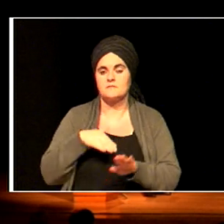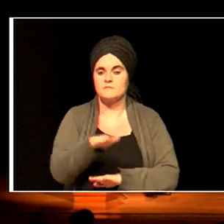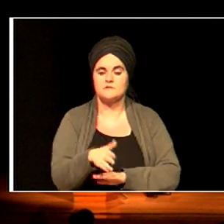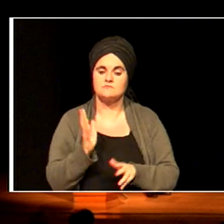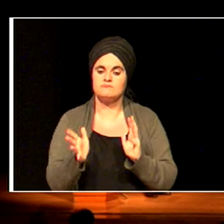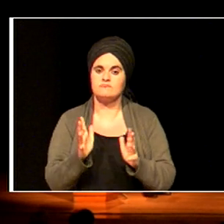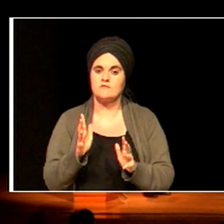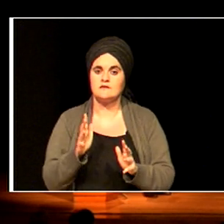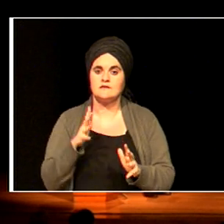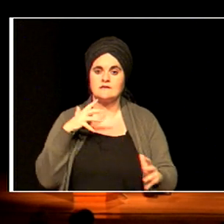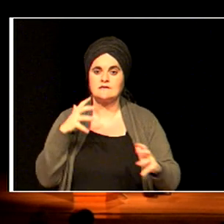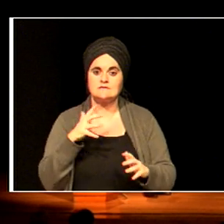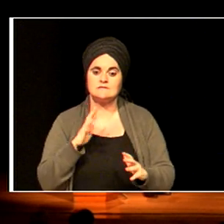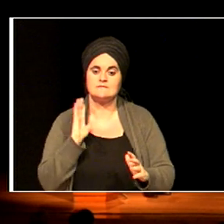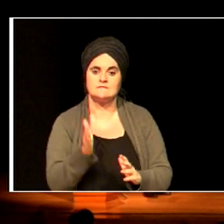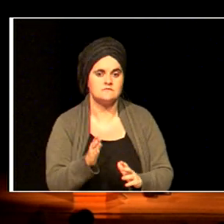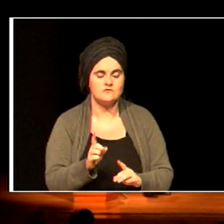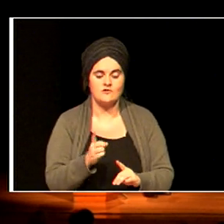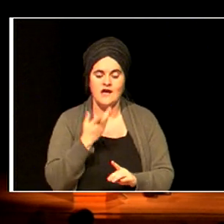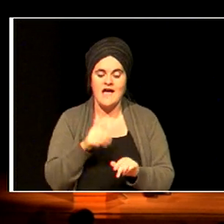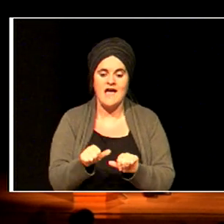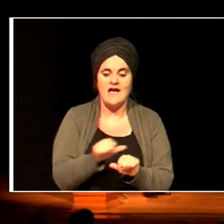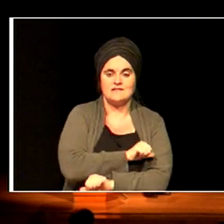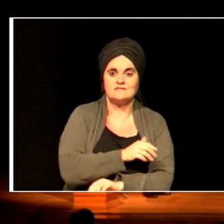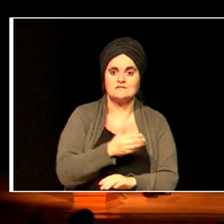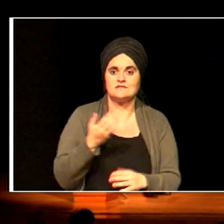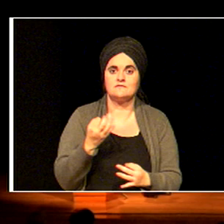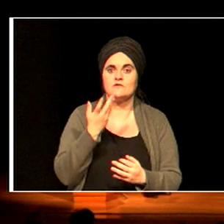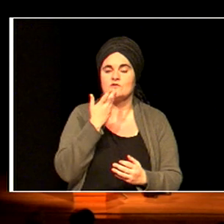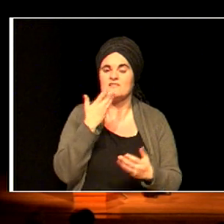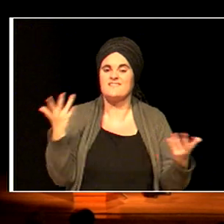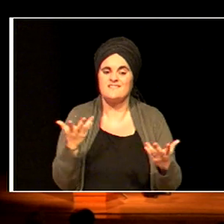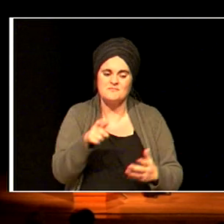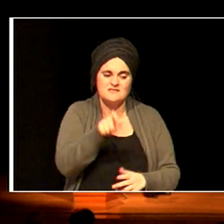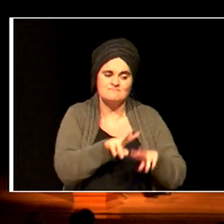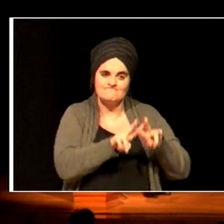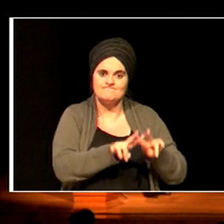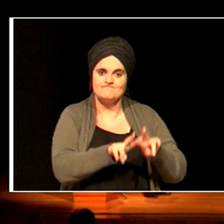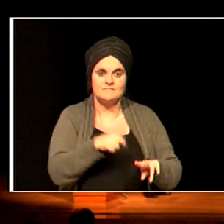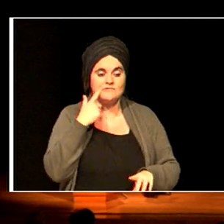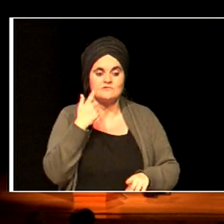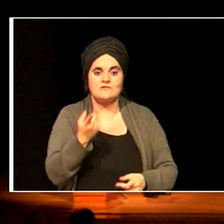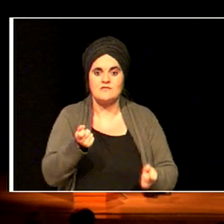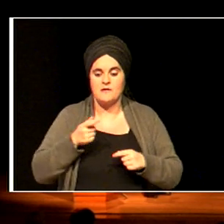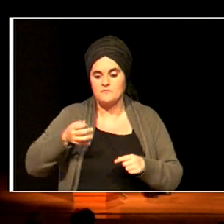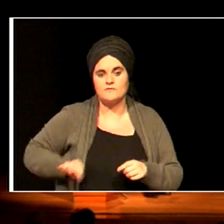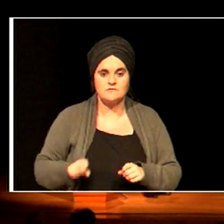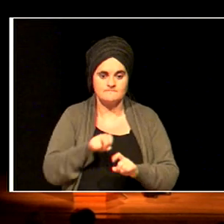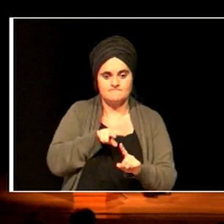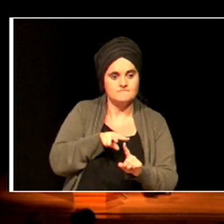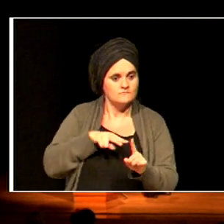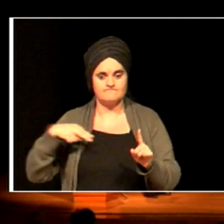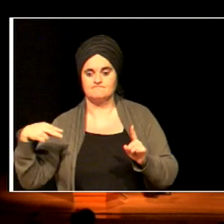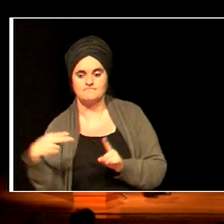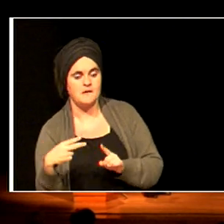en crisis es conocer qué le está pasando y esto ayuda también a los profesionales a colocarse desde otro lugar, ¿no? Y a poder pensar de